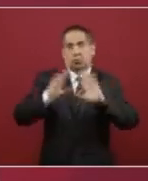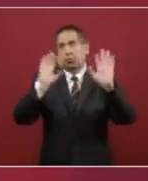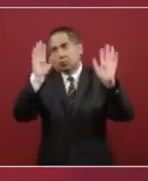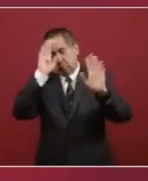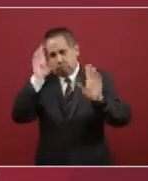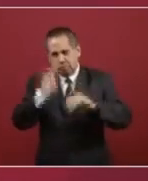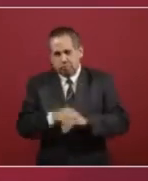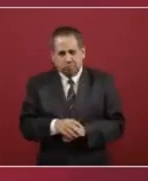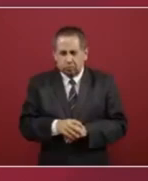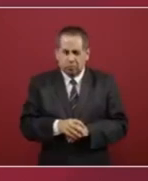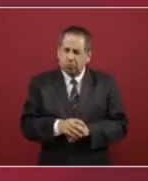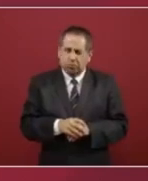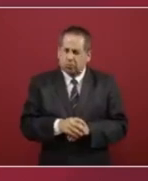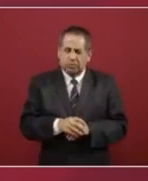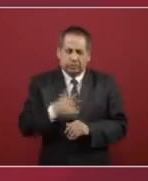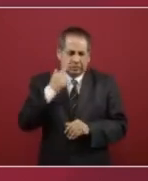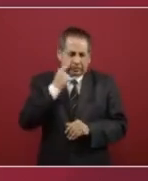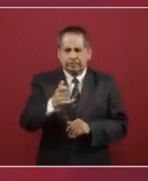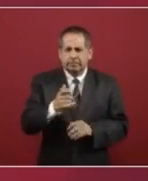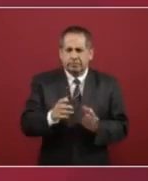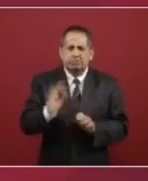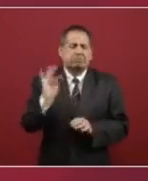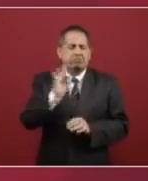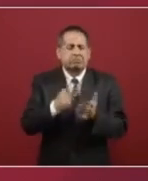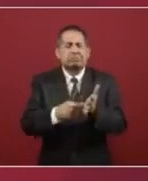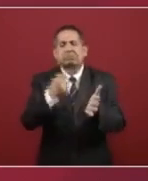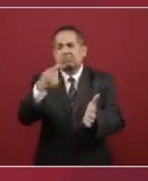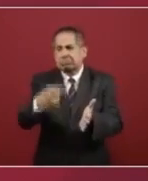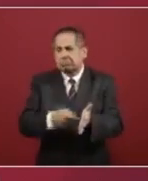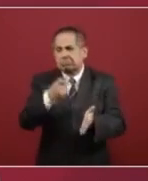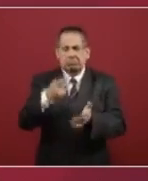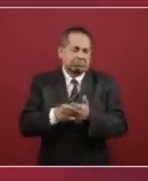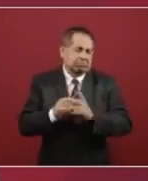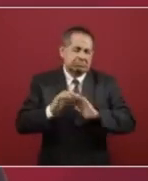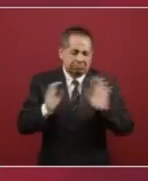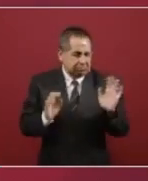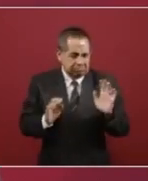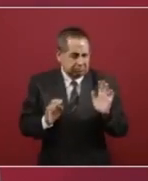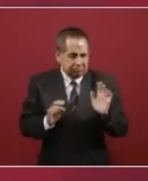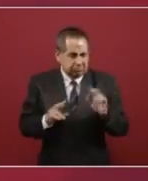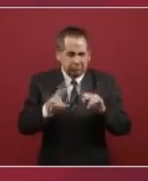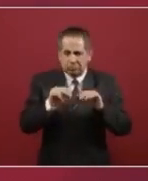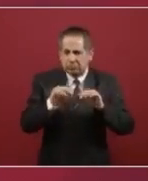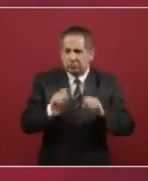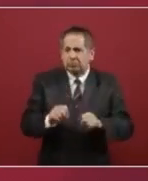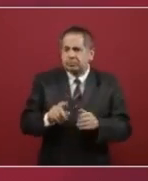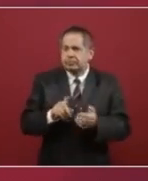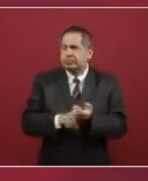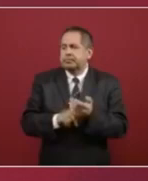No era común. A lo mejor sí se daba, pues, pero no era